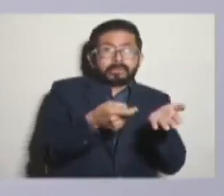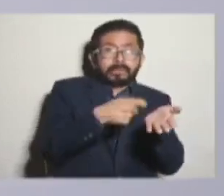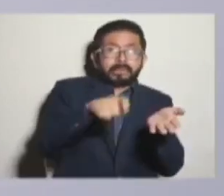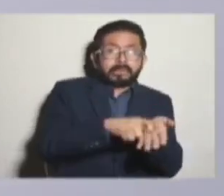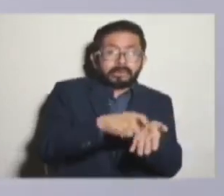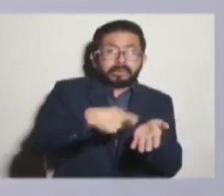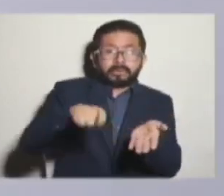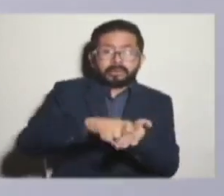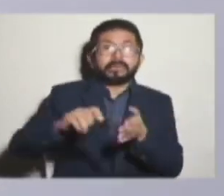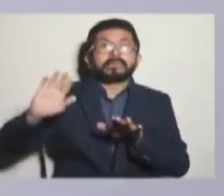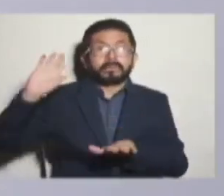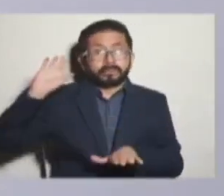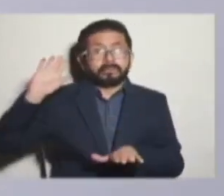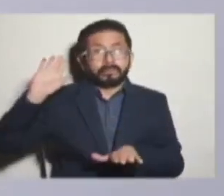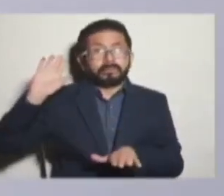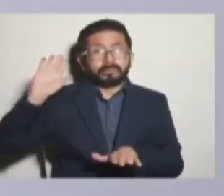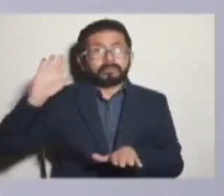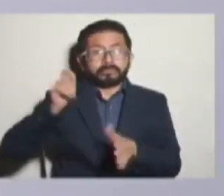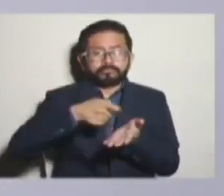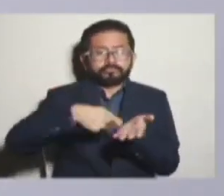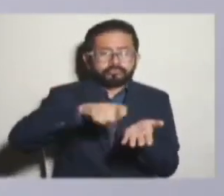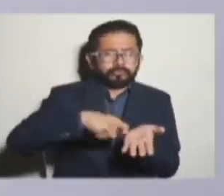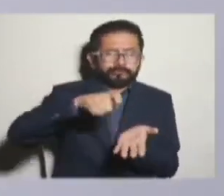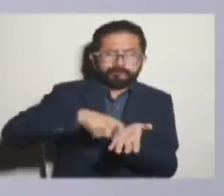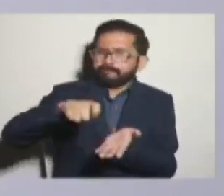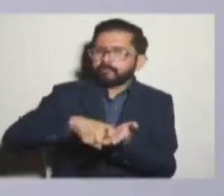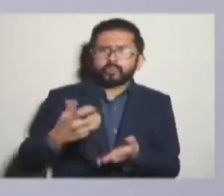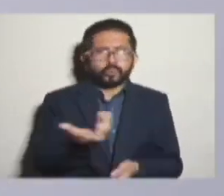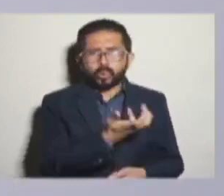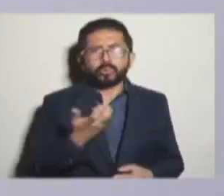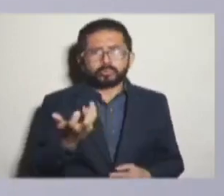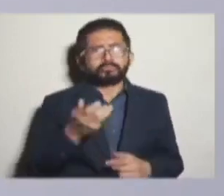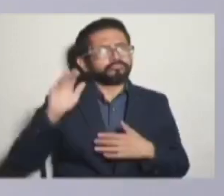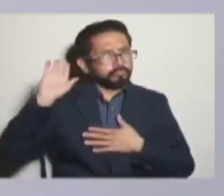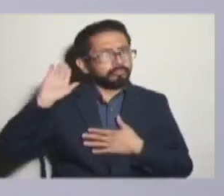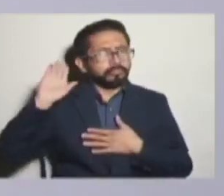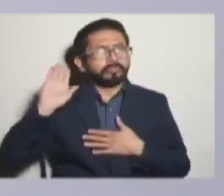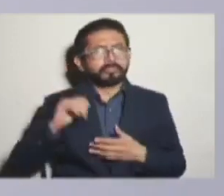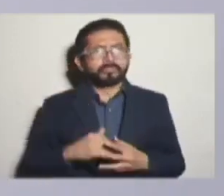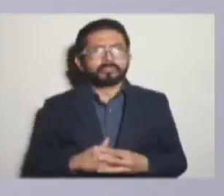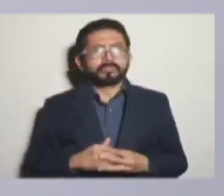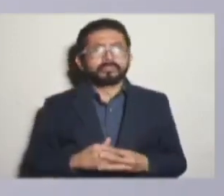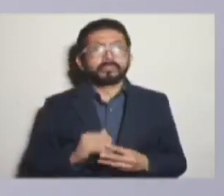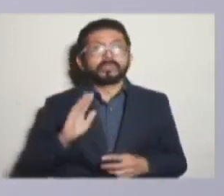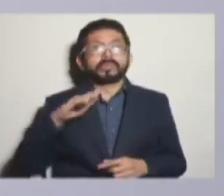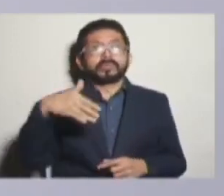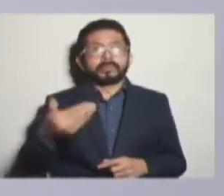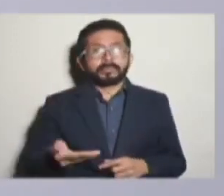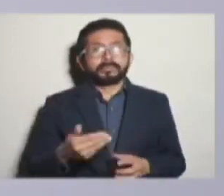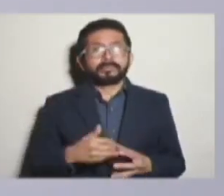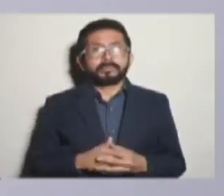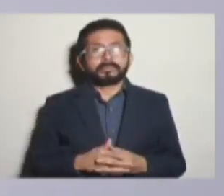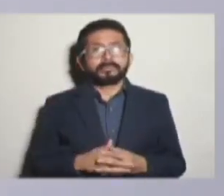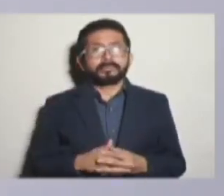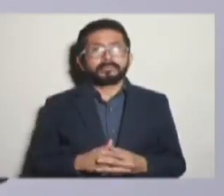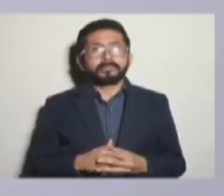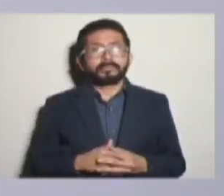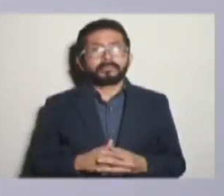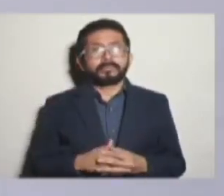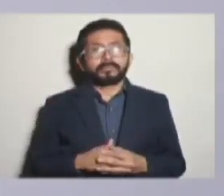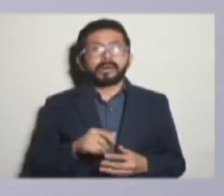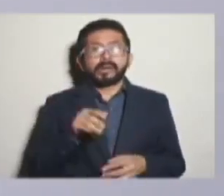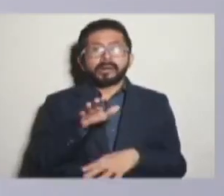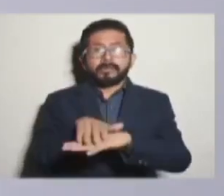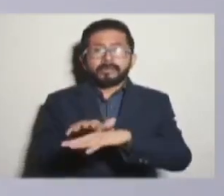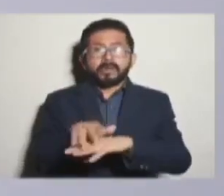compromiso de esta protesta en el cual después se le va a asignar lo que son los lugares